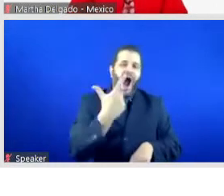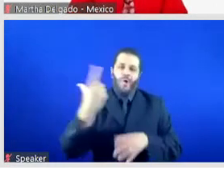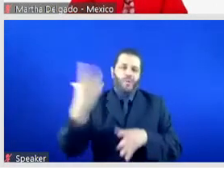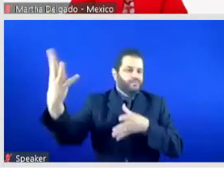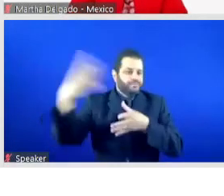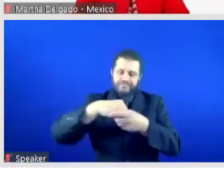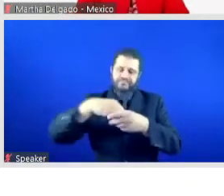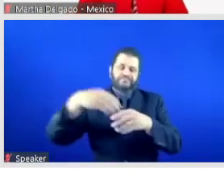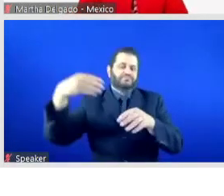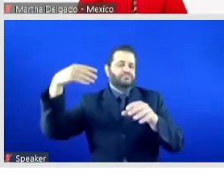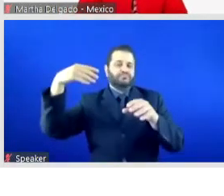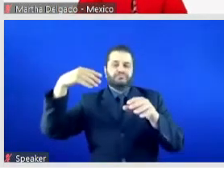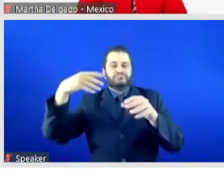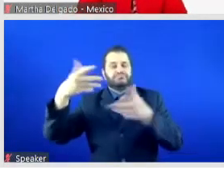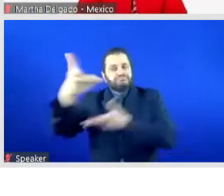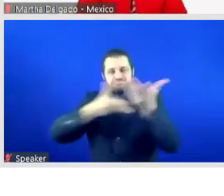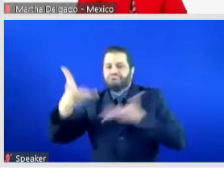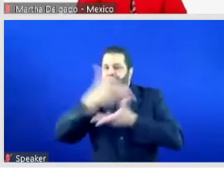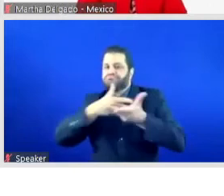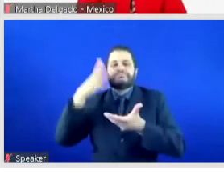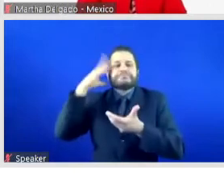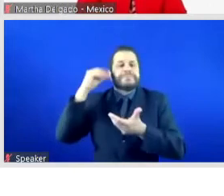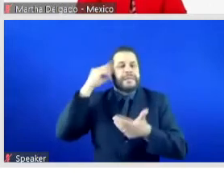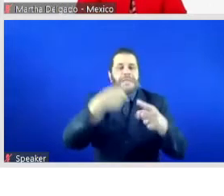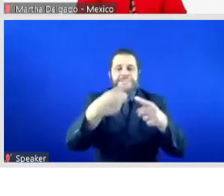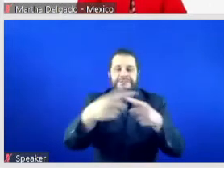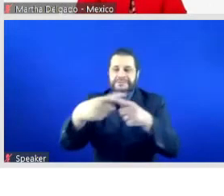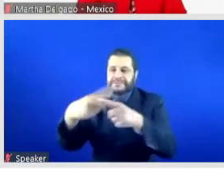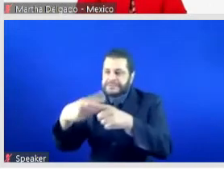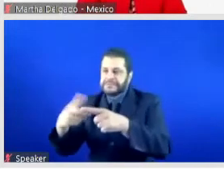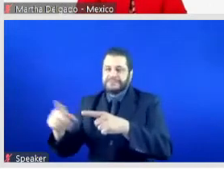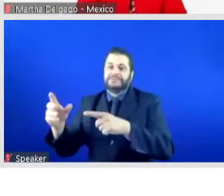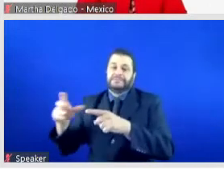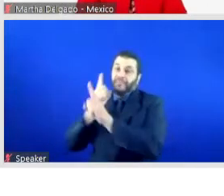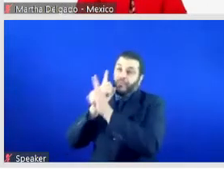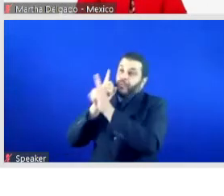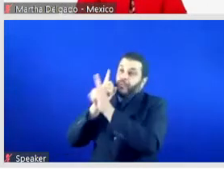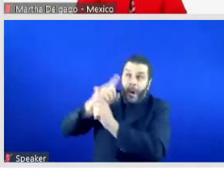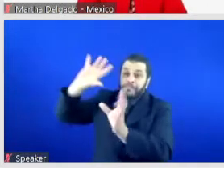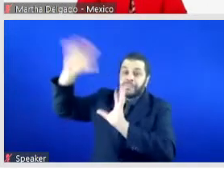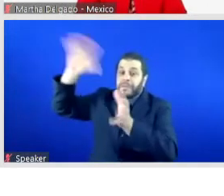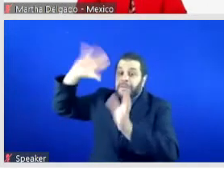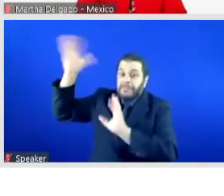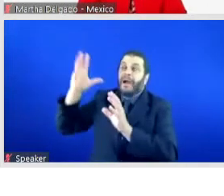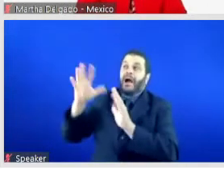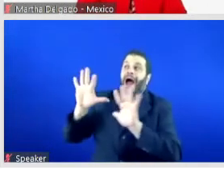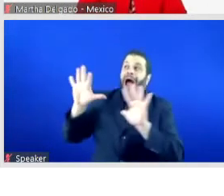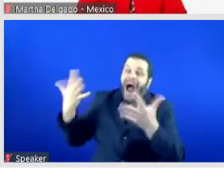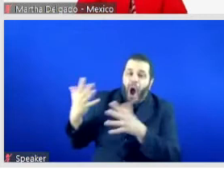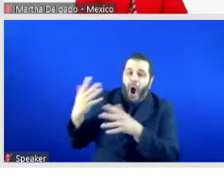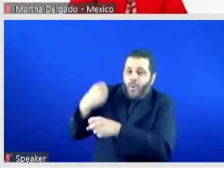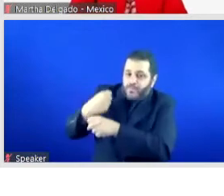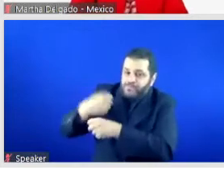hablar sobre la crisis que se refleja siempre en las inundaciones y las sequías. Tenemos que también